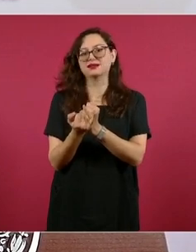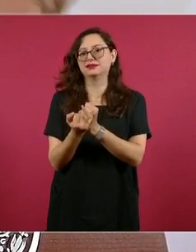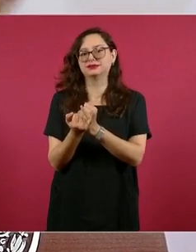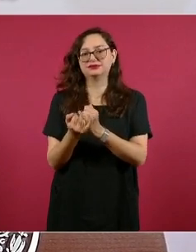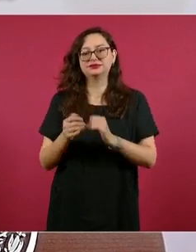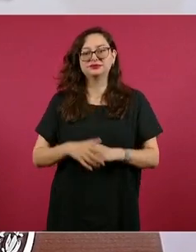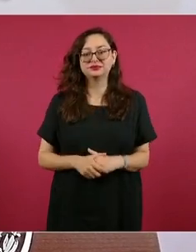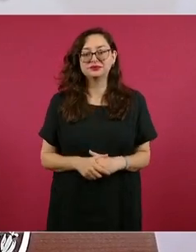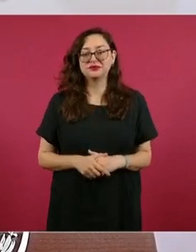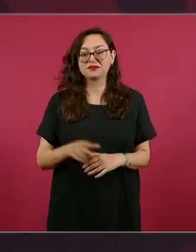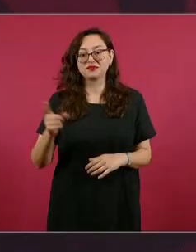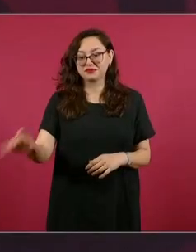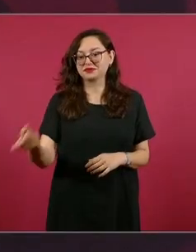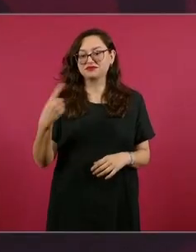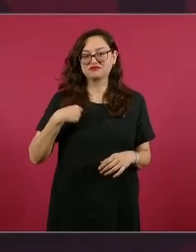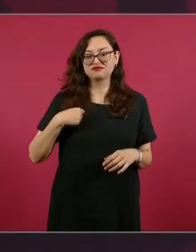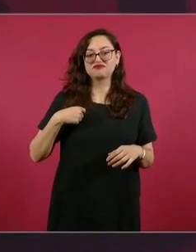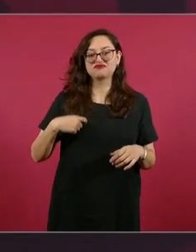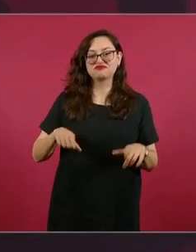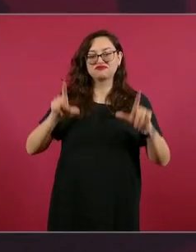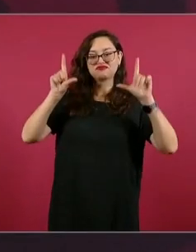Se tomó una foto conmigo